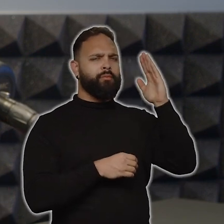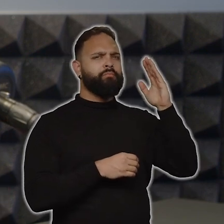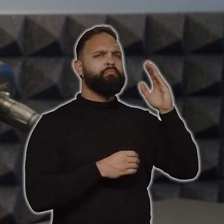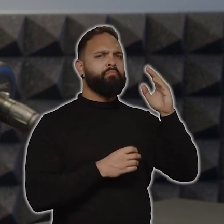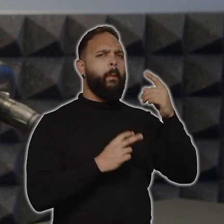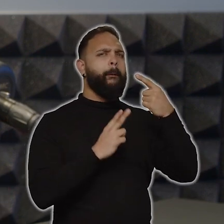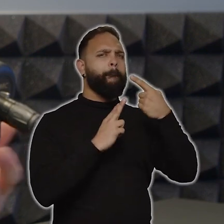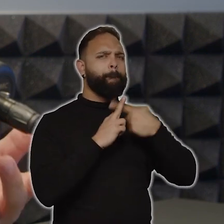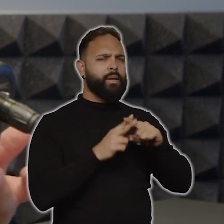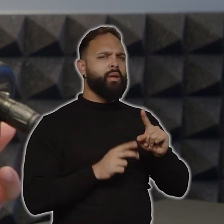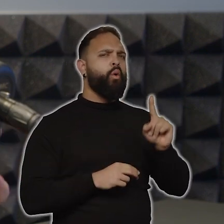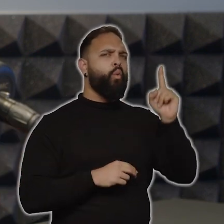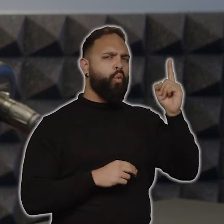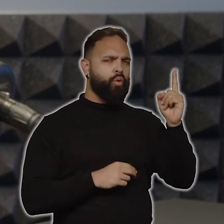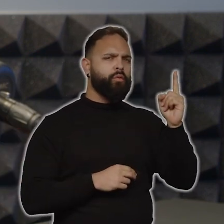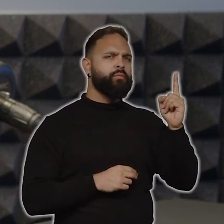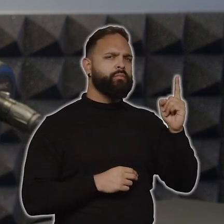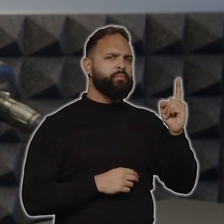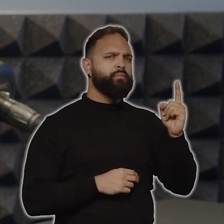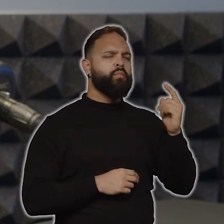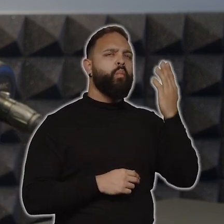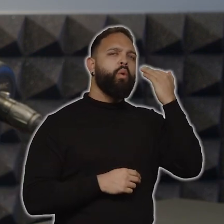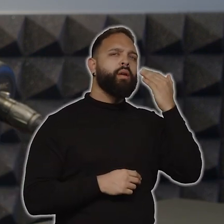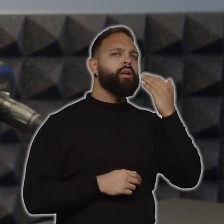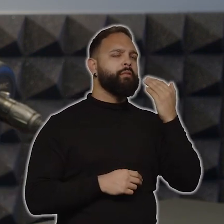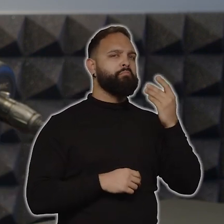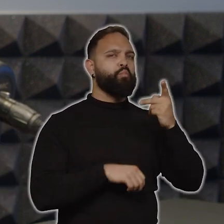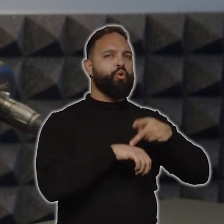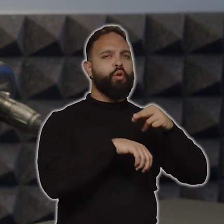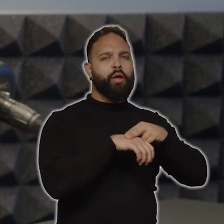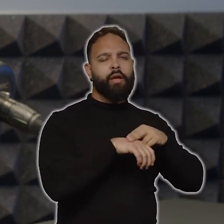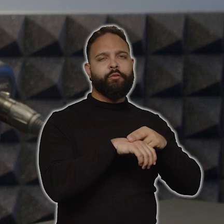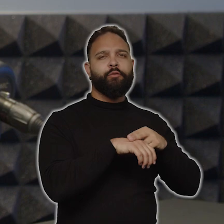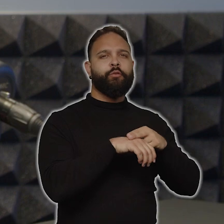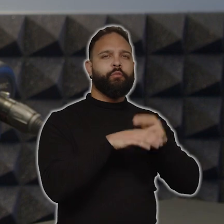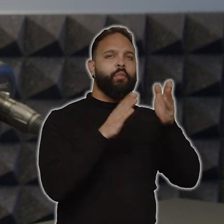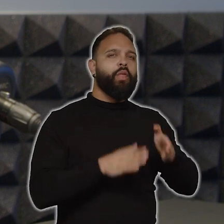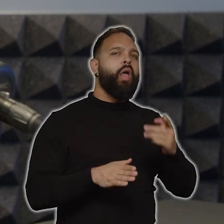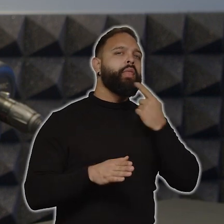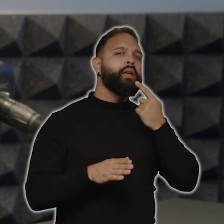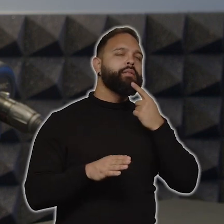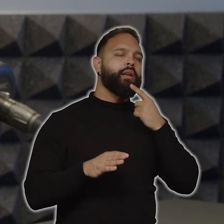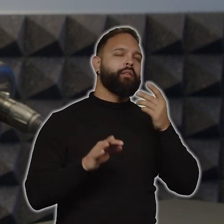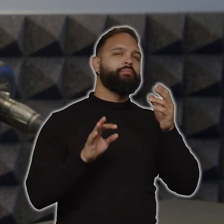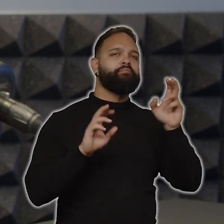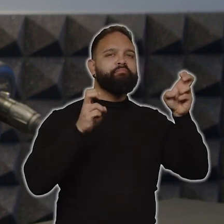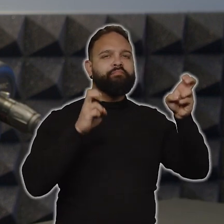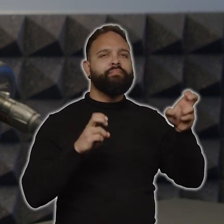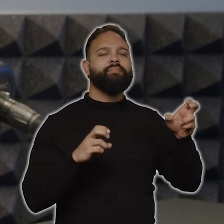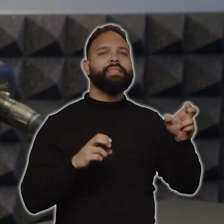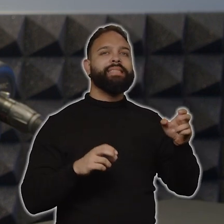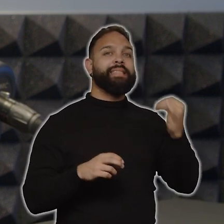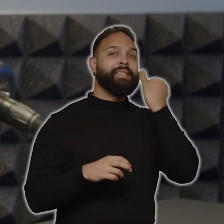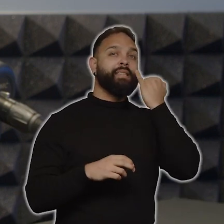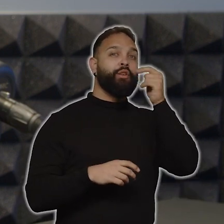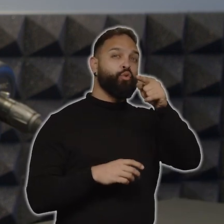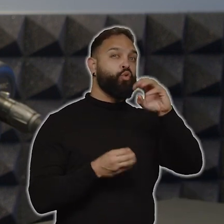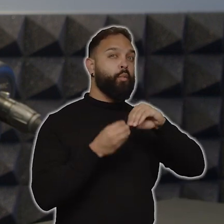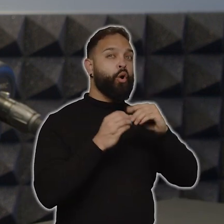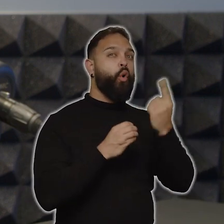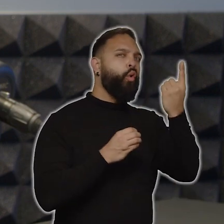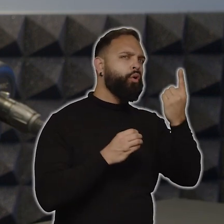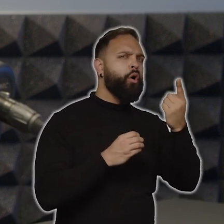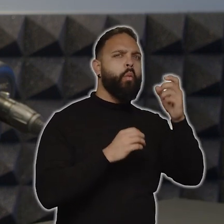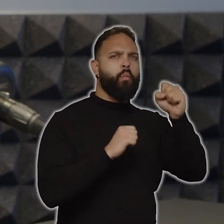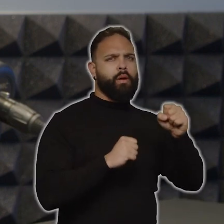disertar, porque yo quería ser el número 1, porque como dicen los puertorriqueños, si eres el número 1 puedes romper el